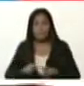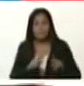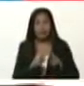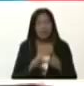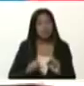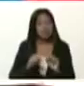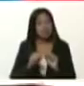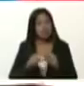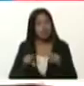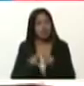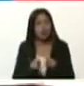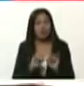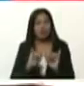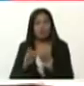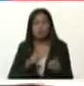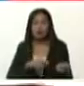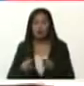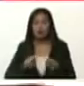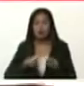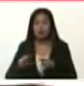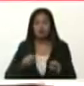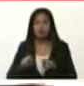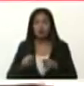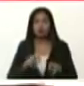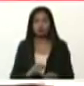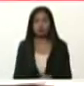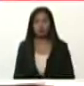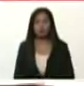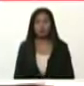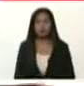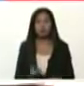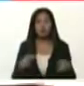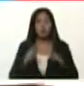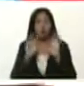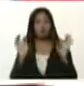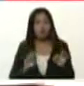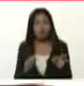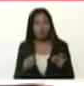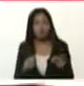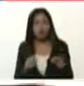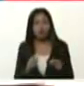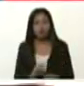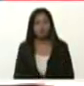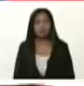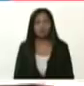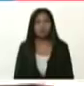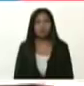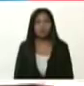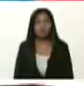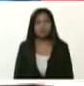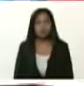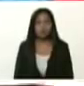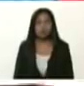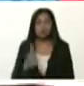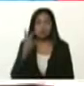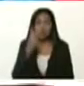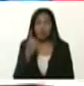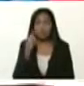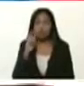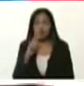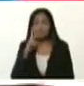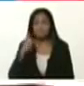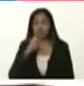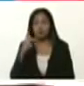seguir en la coordinación. Igualmente, a nivel de la tercera prioridad